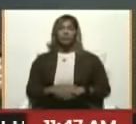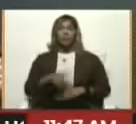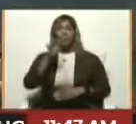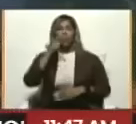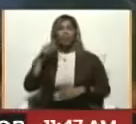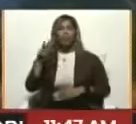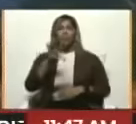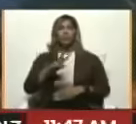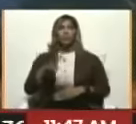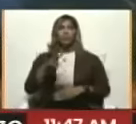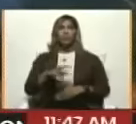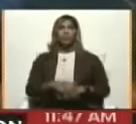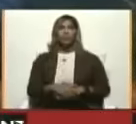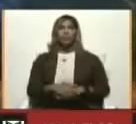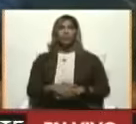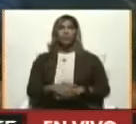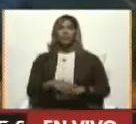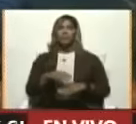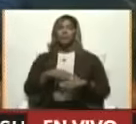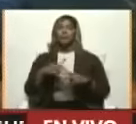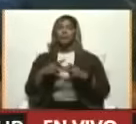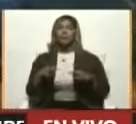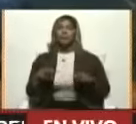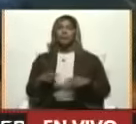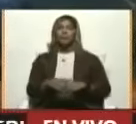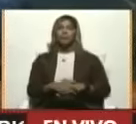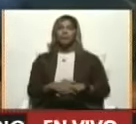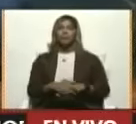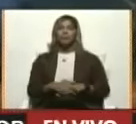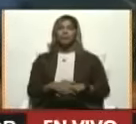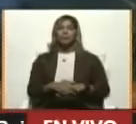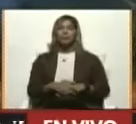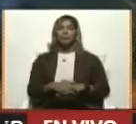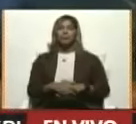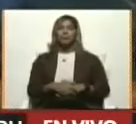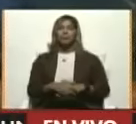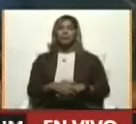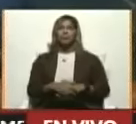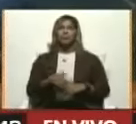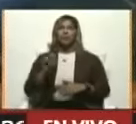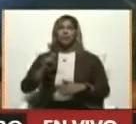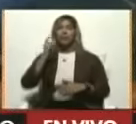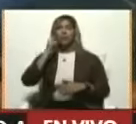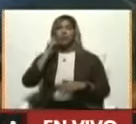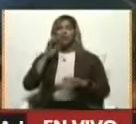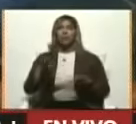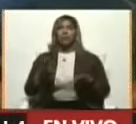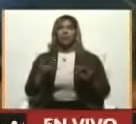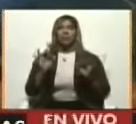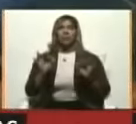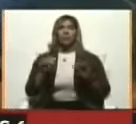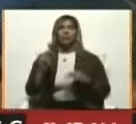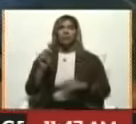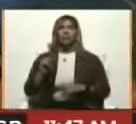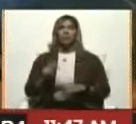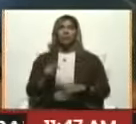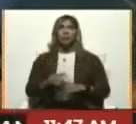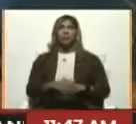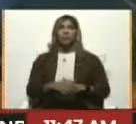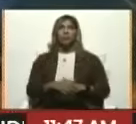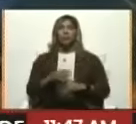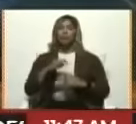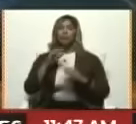Venezuela para el Ministerio Público. Este es un día especial, estamos hoy en